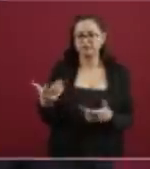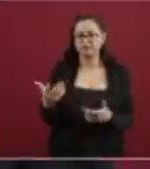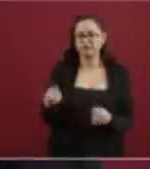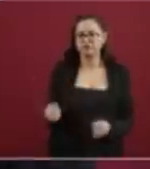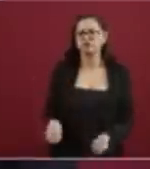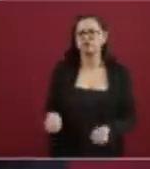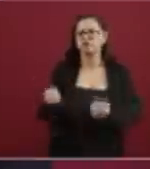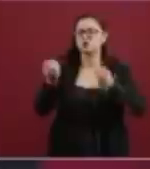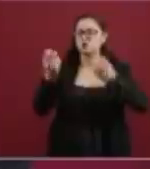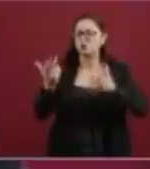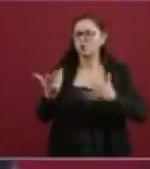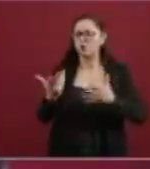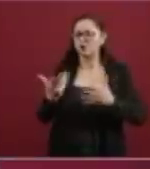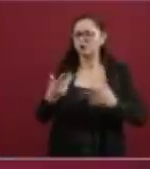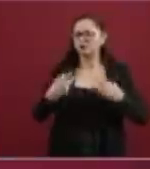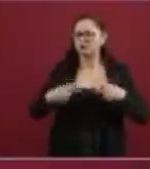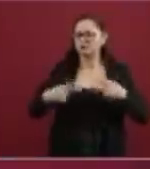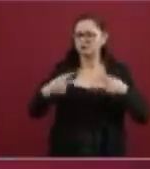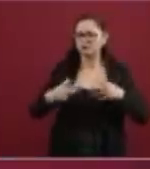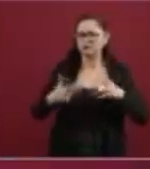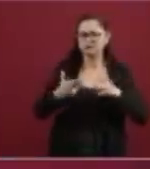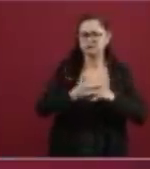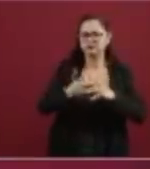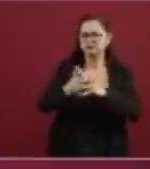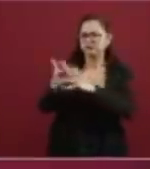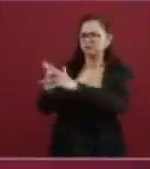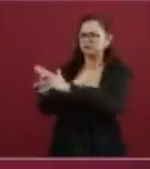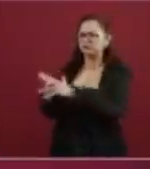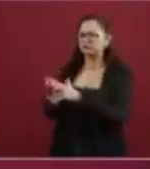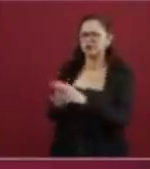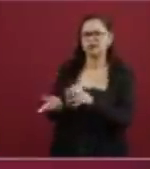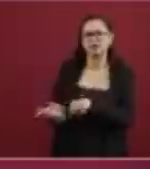homicidios que se cometían diariamente.